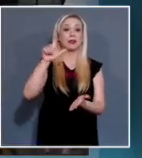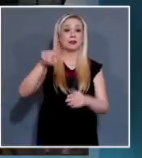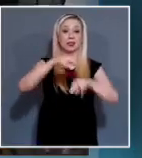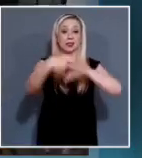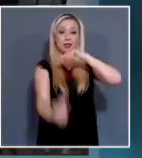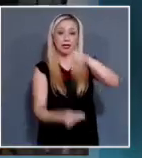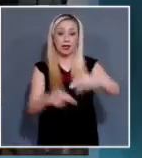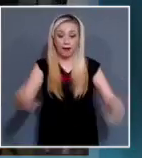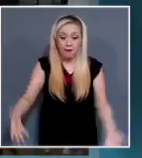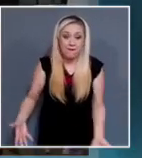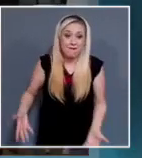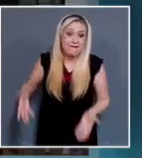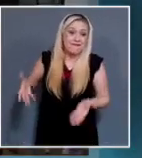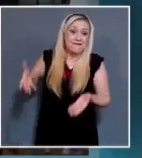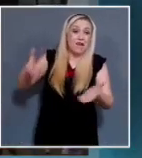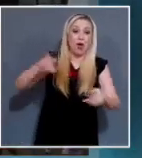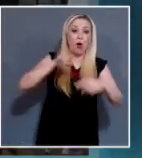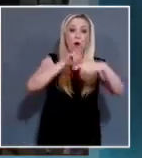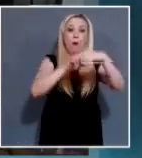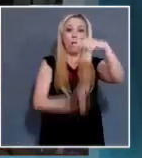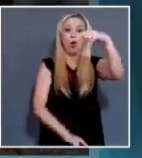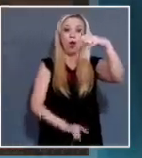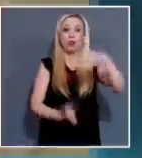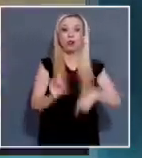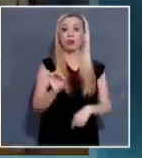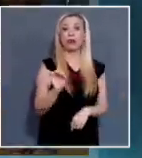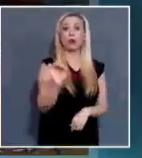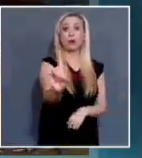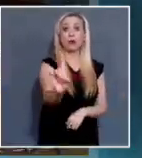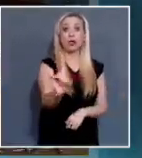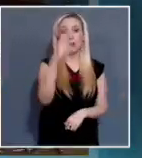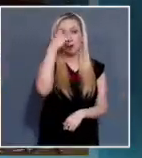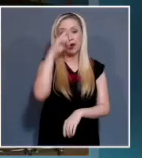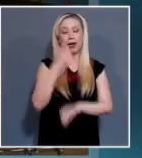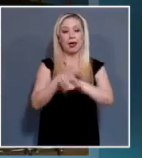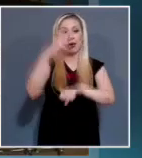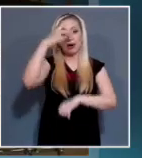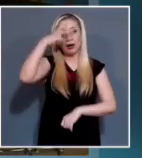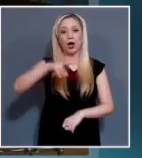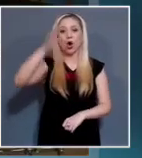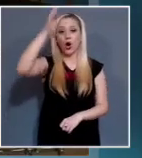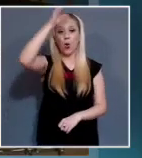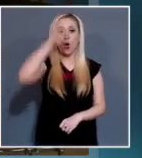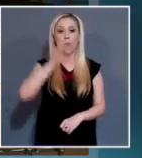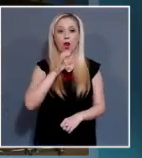las elecciones del próximo domingo en los estados de México y Coahuila, de los cuales